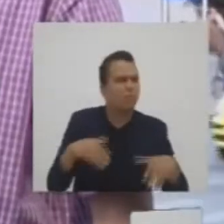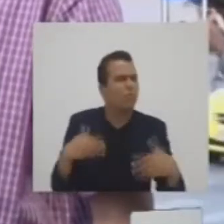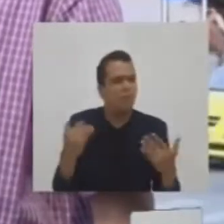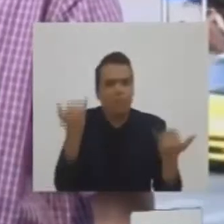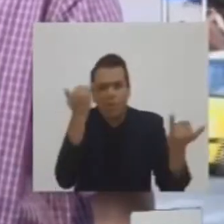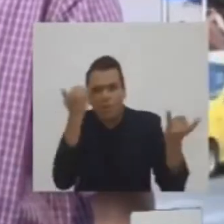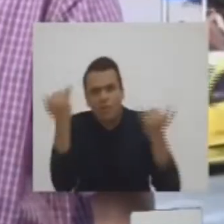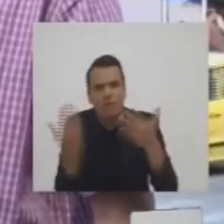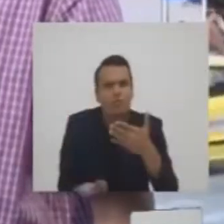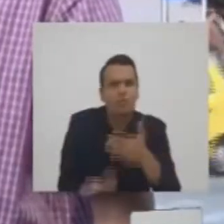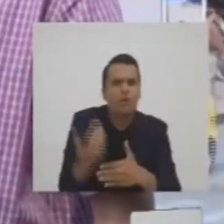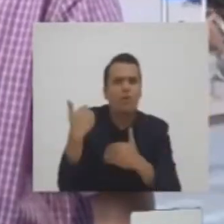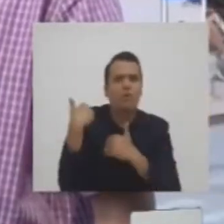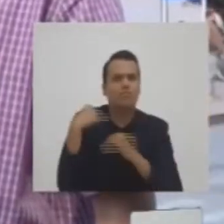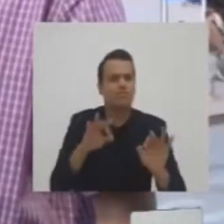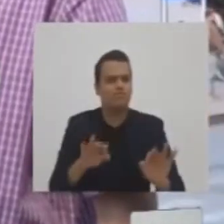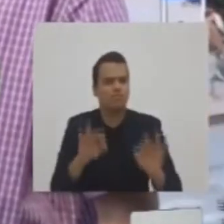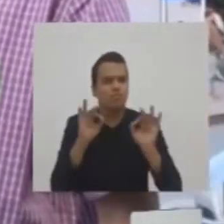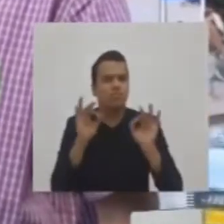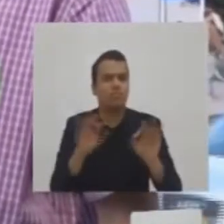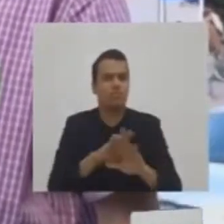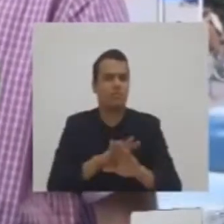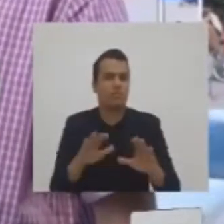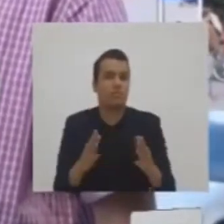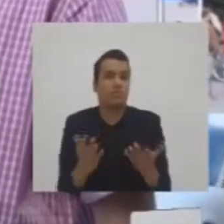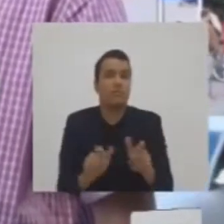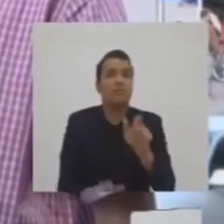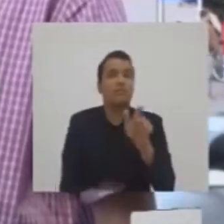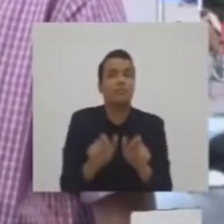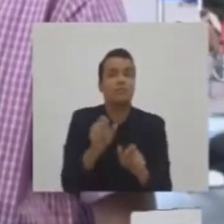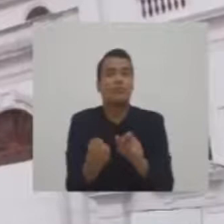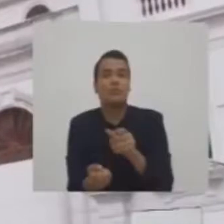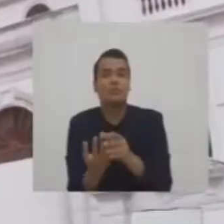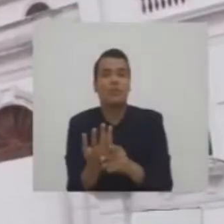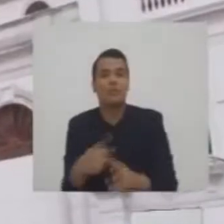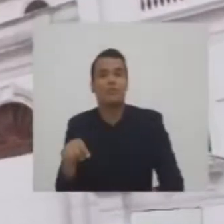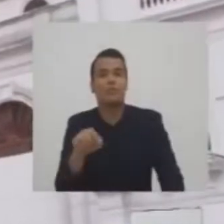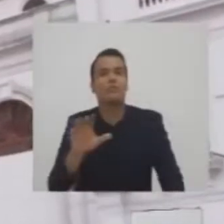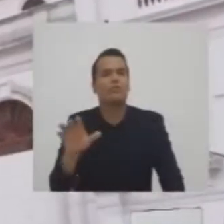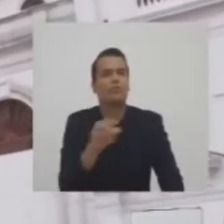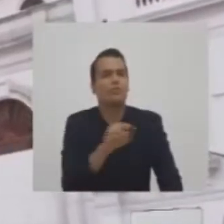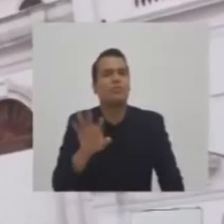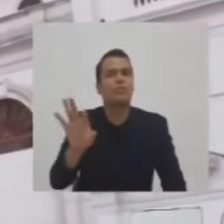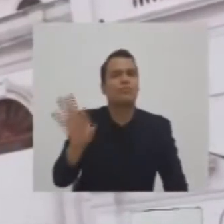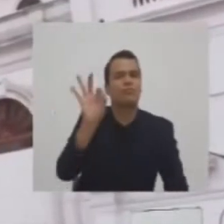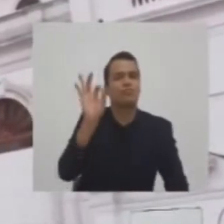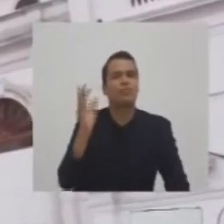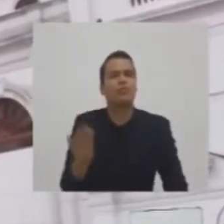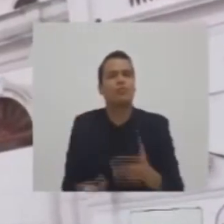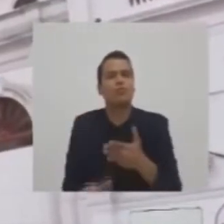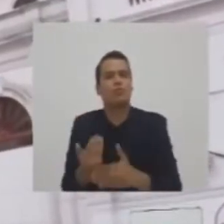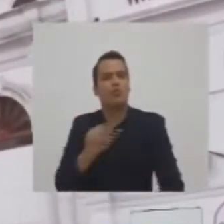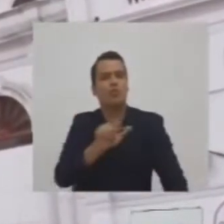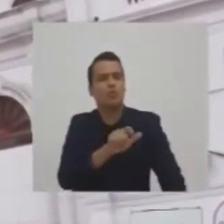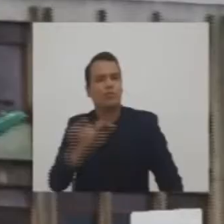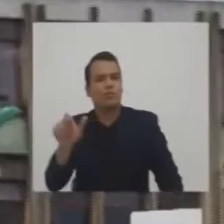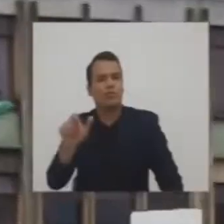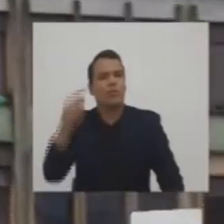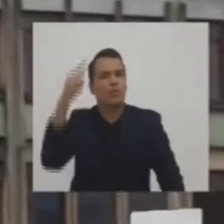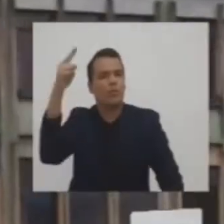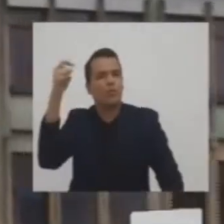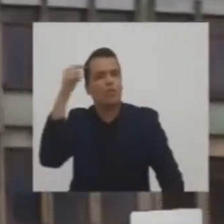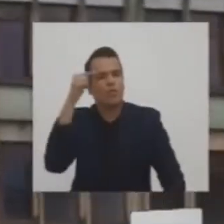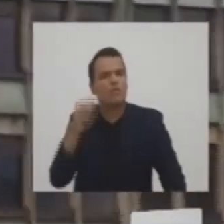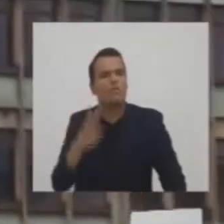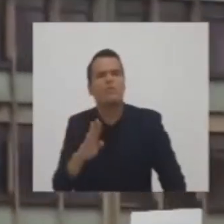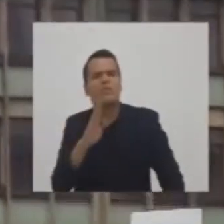administración basado en lo creativo, responsable, eficiente y ecosostenible. Los nariñenses, entre tanto, deberán escoger el próximo